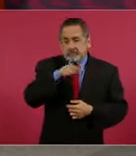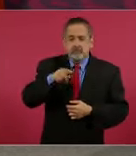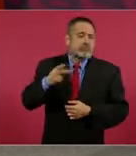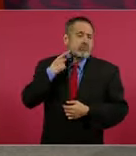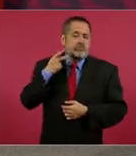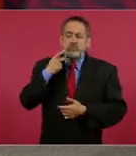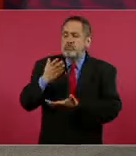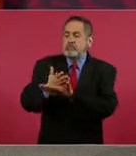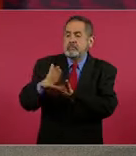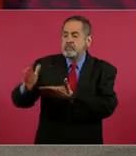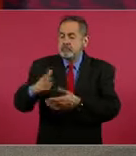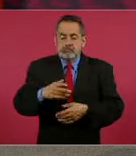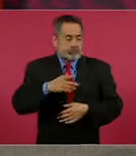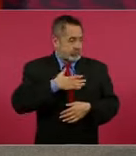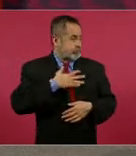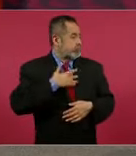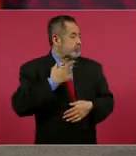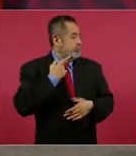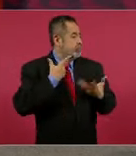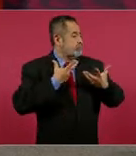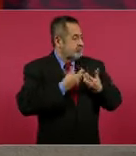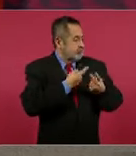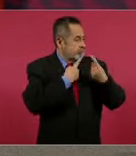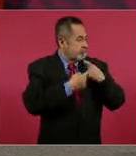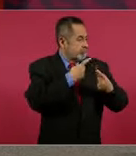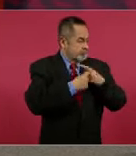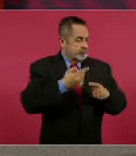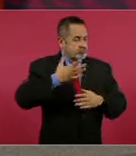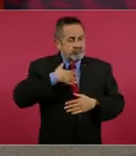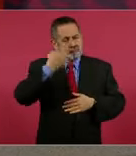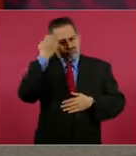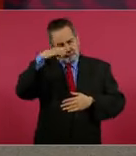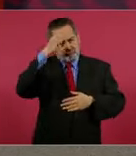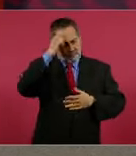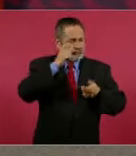es asunto de los políticos, de los expertos,